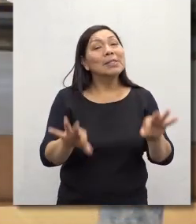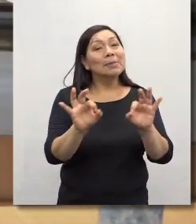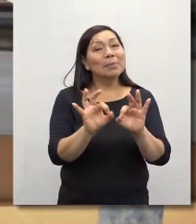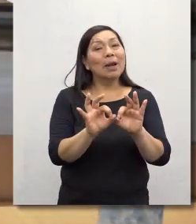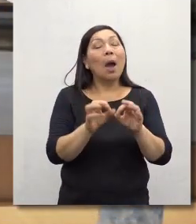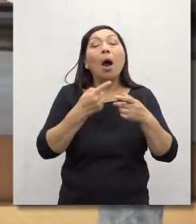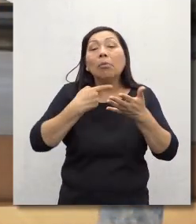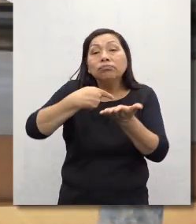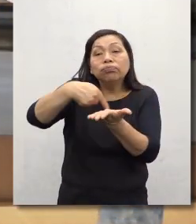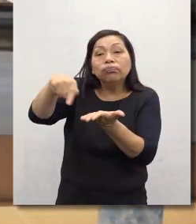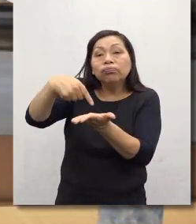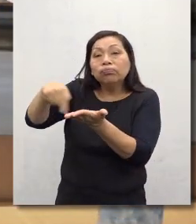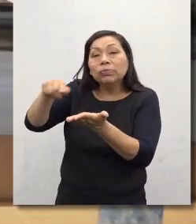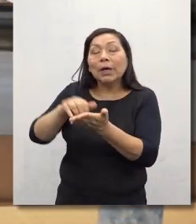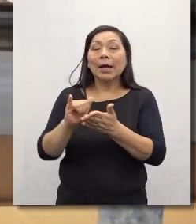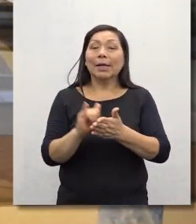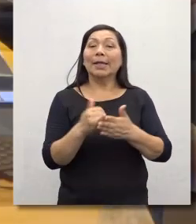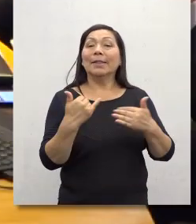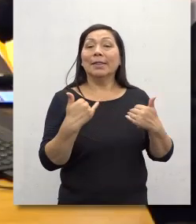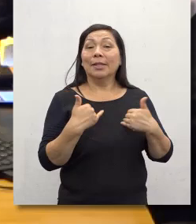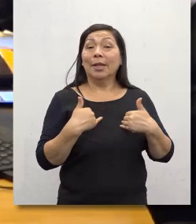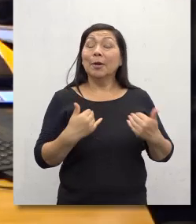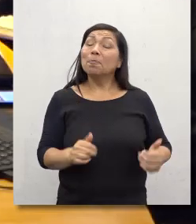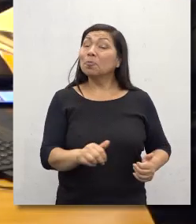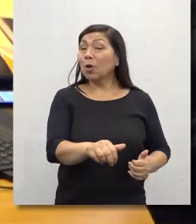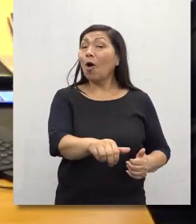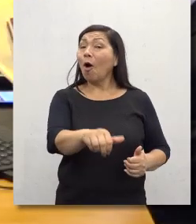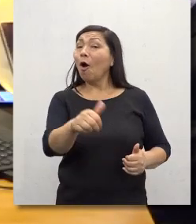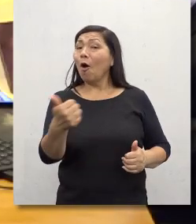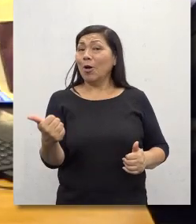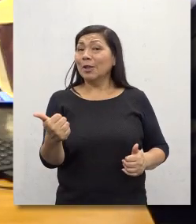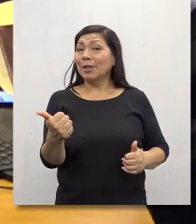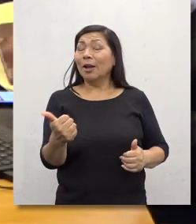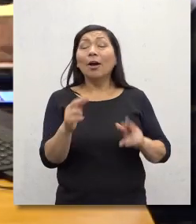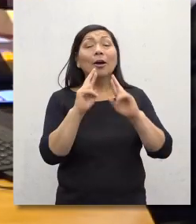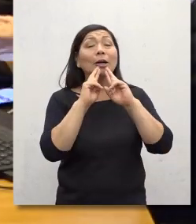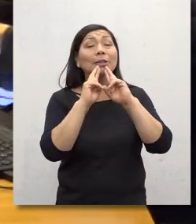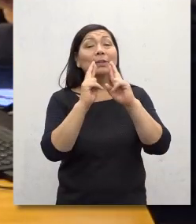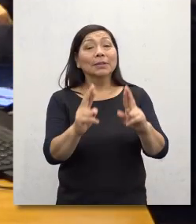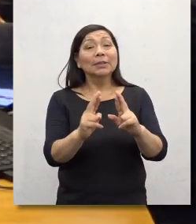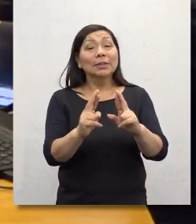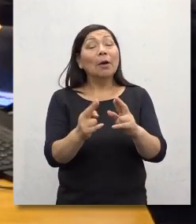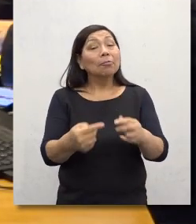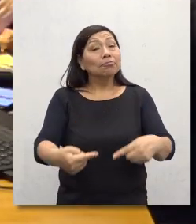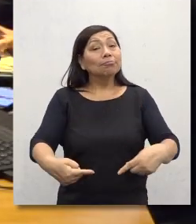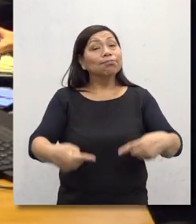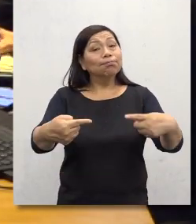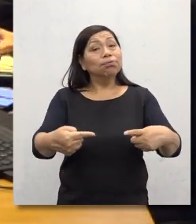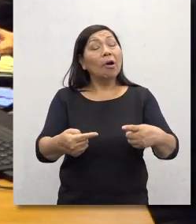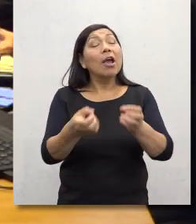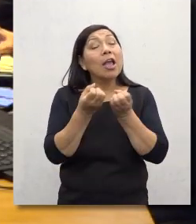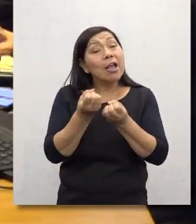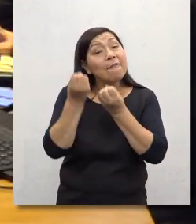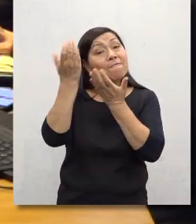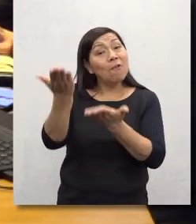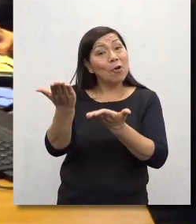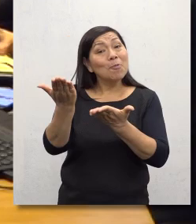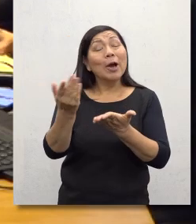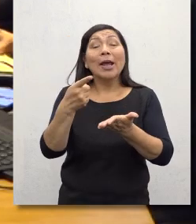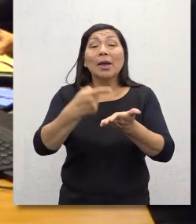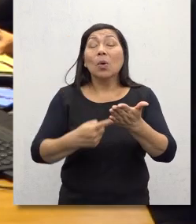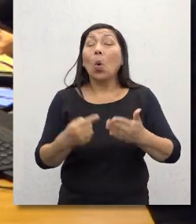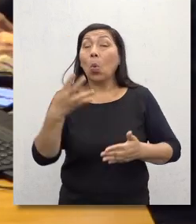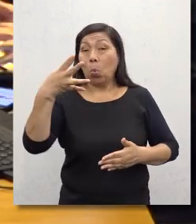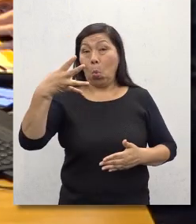a la publicidad de los procesos. De otro lado, respecto al resultado de la deliberación, informó que por mayoría